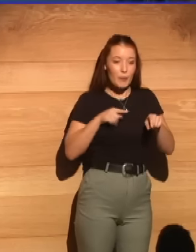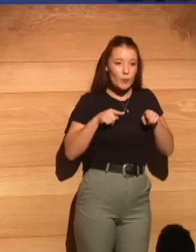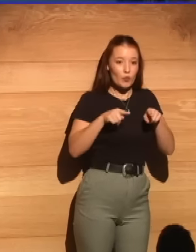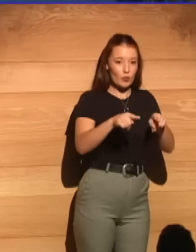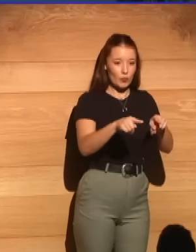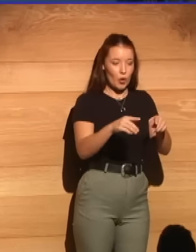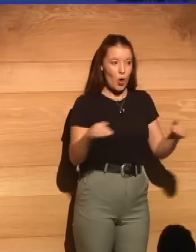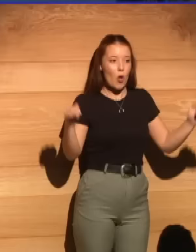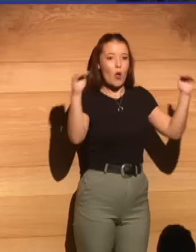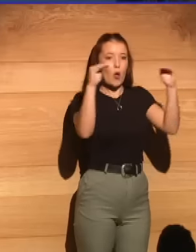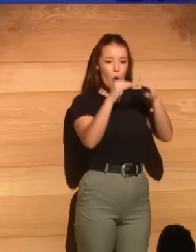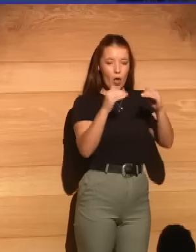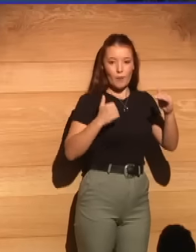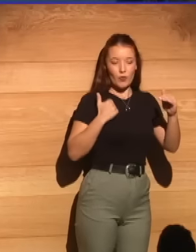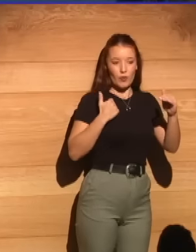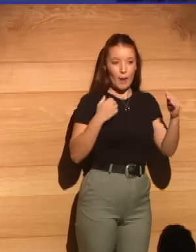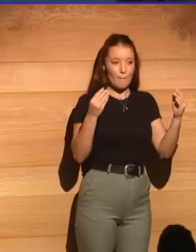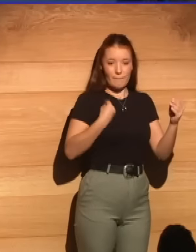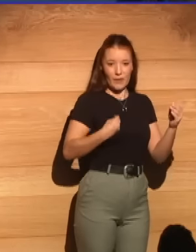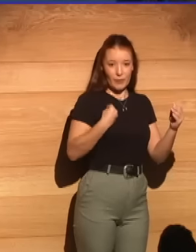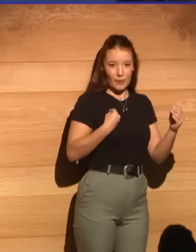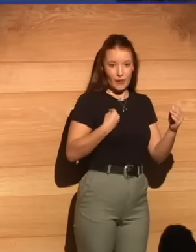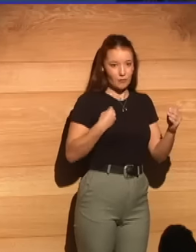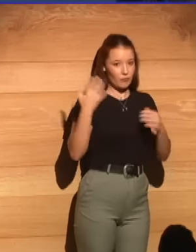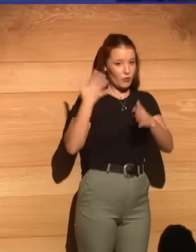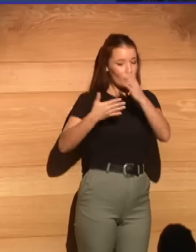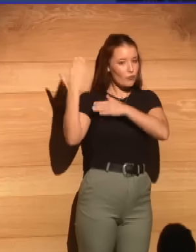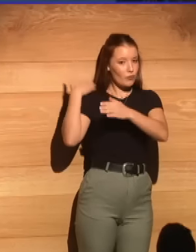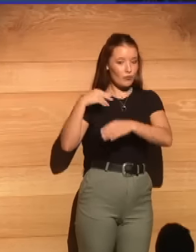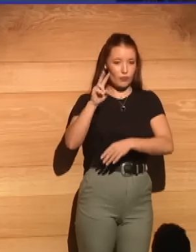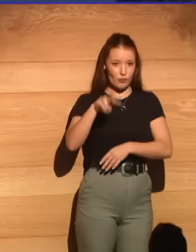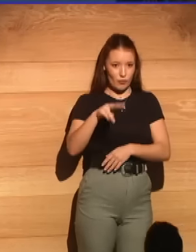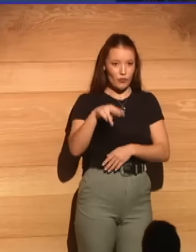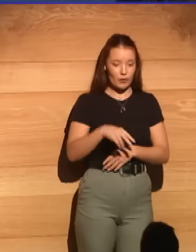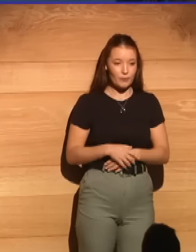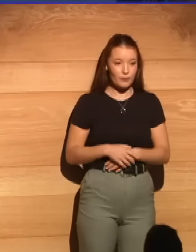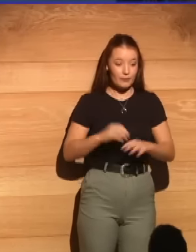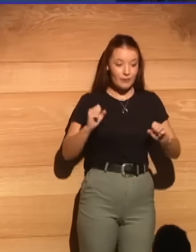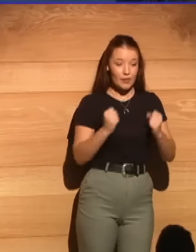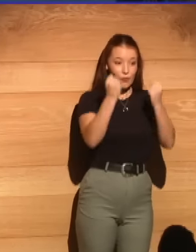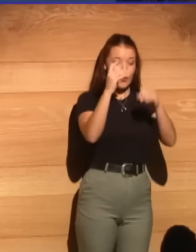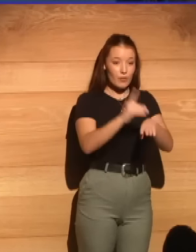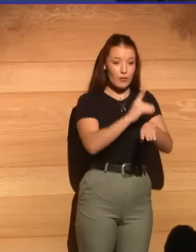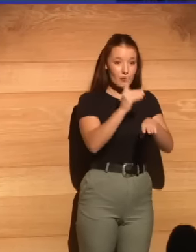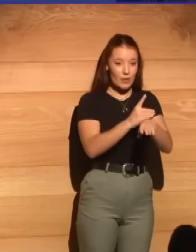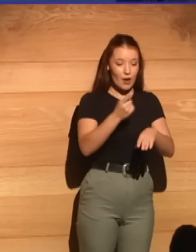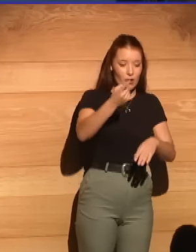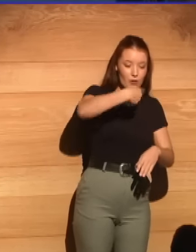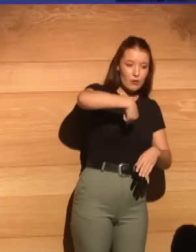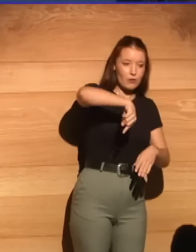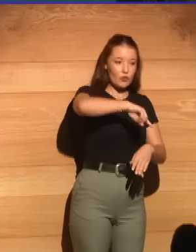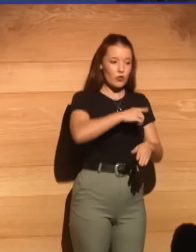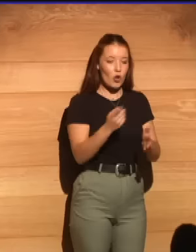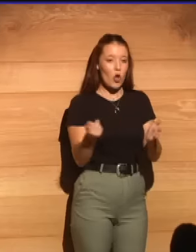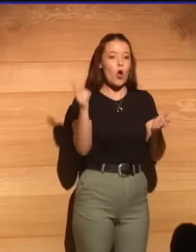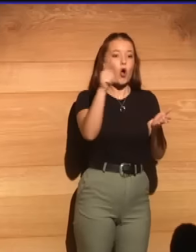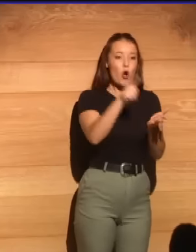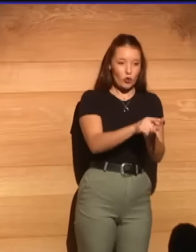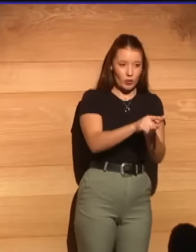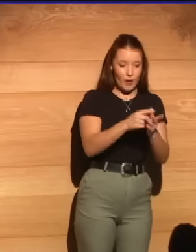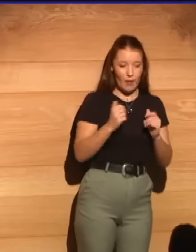mismas oportunidades, porque todos con la revolución digital estamos volviendo a la casilla de